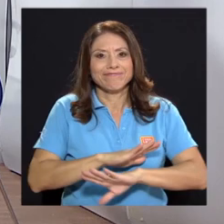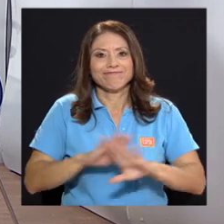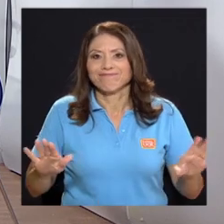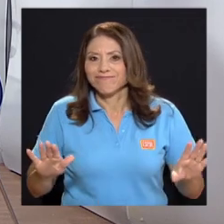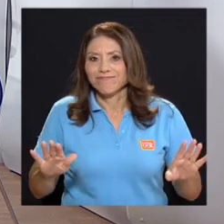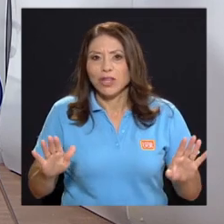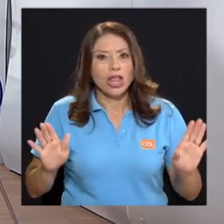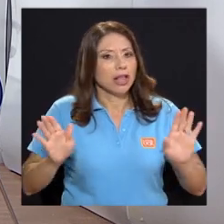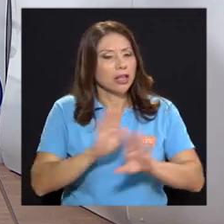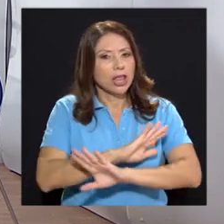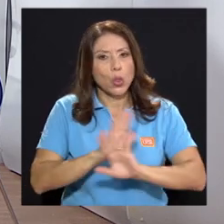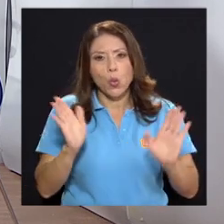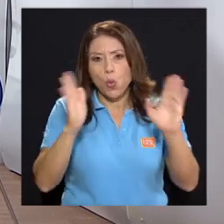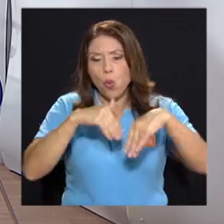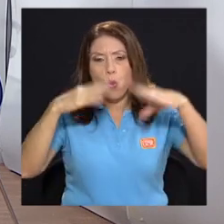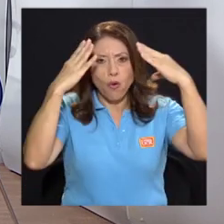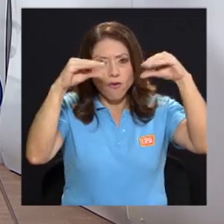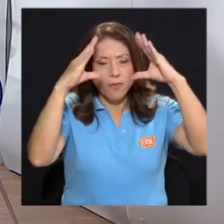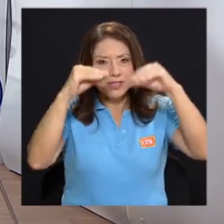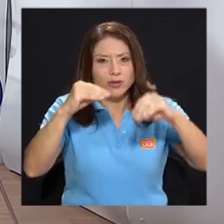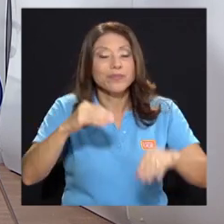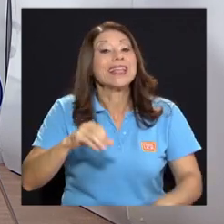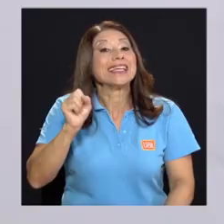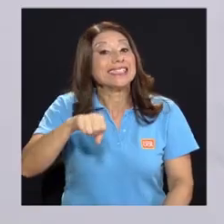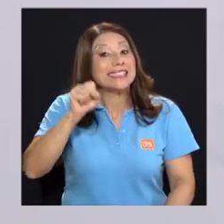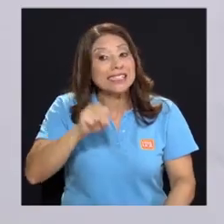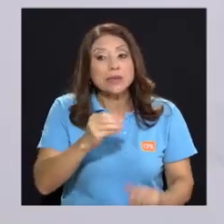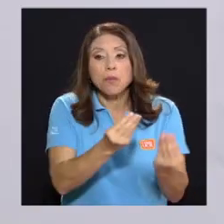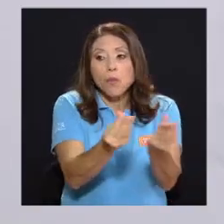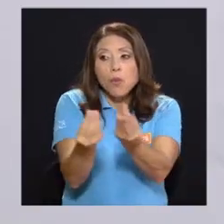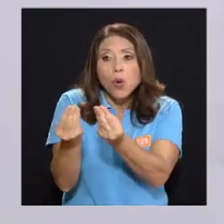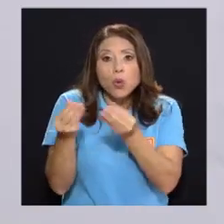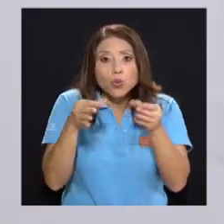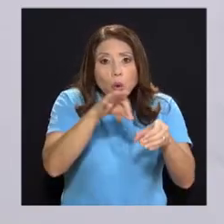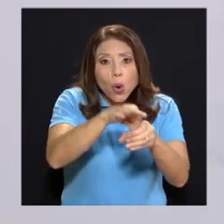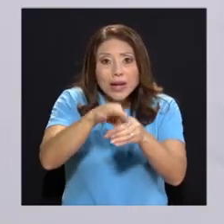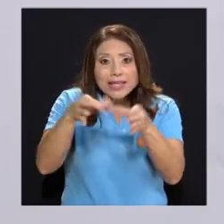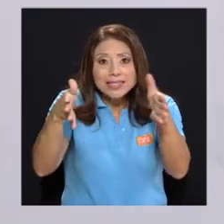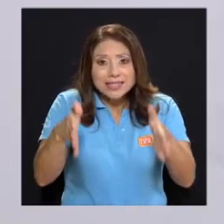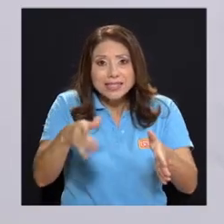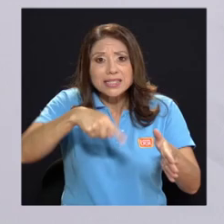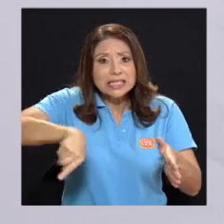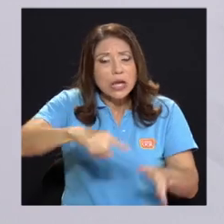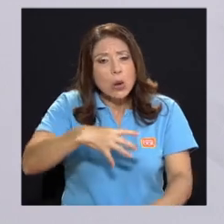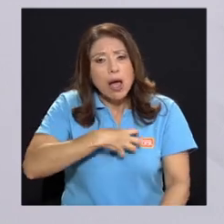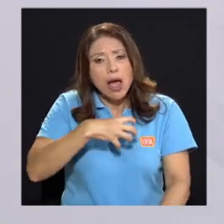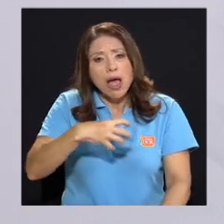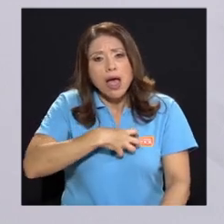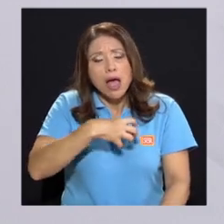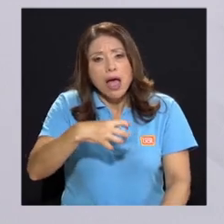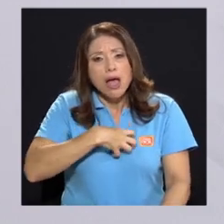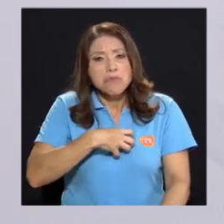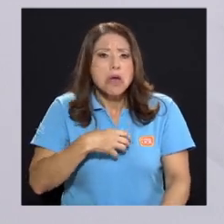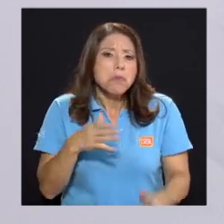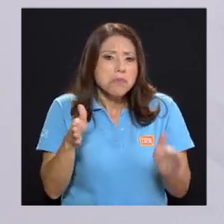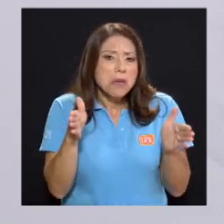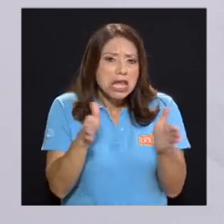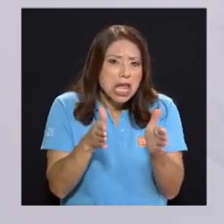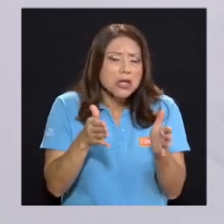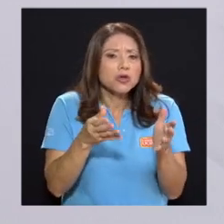si hay una queja importante de productores de productores y pequeños productores